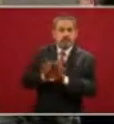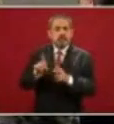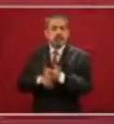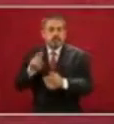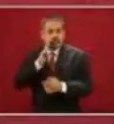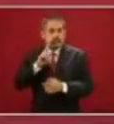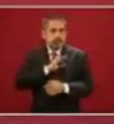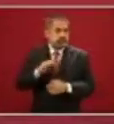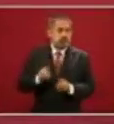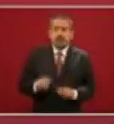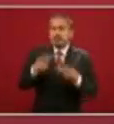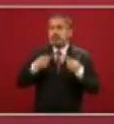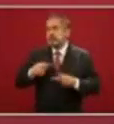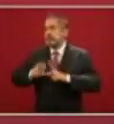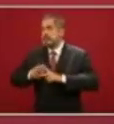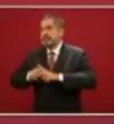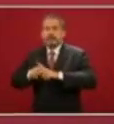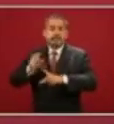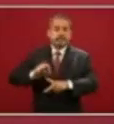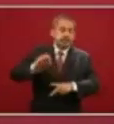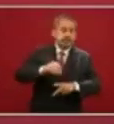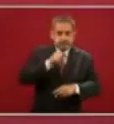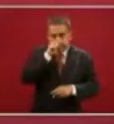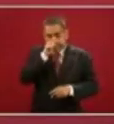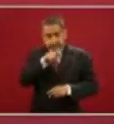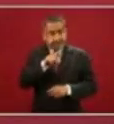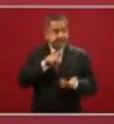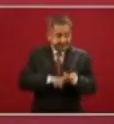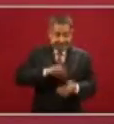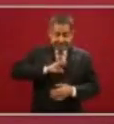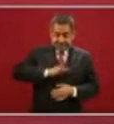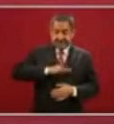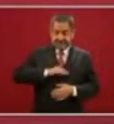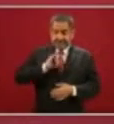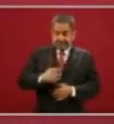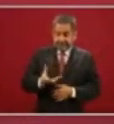el enorme porcentaje de personas que fueron infectadas